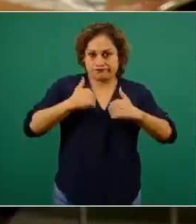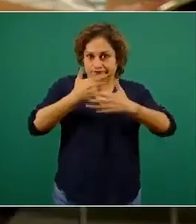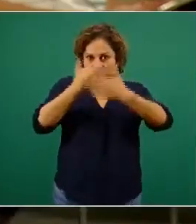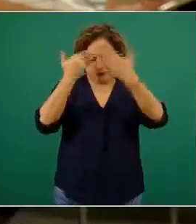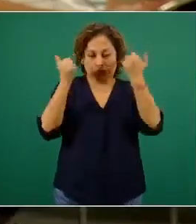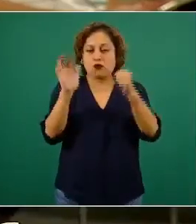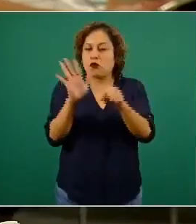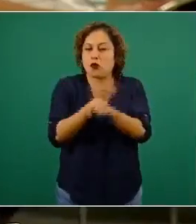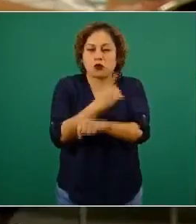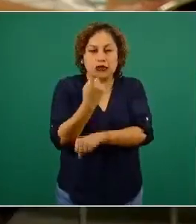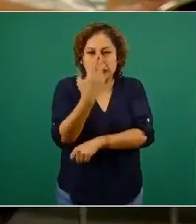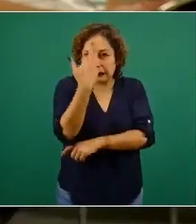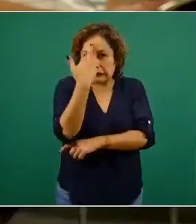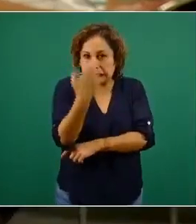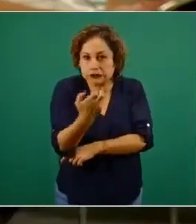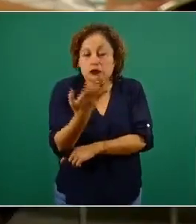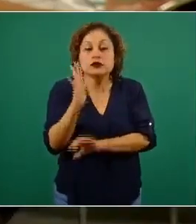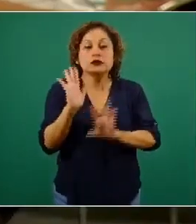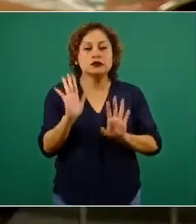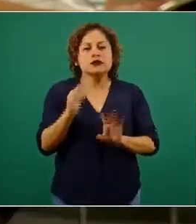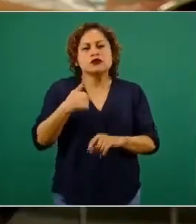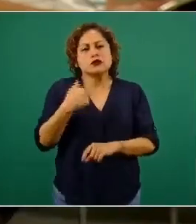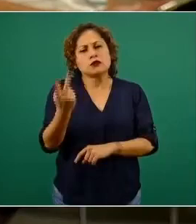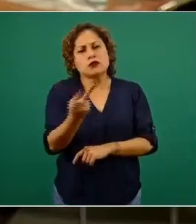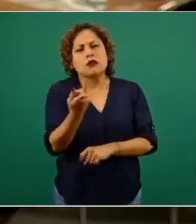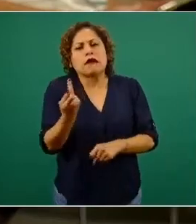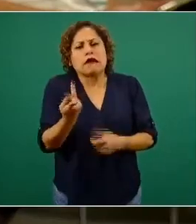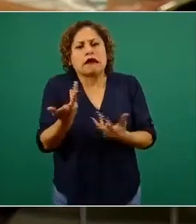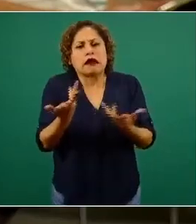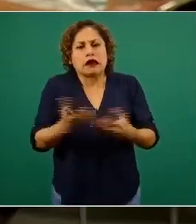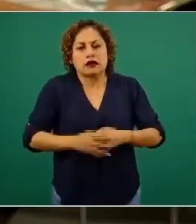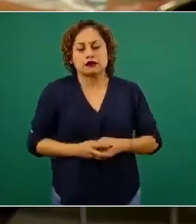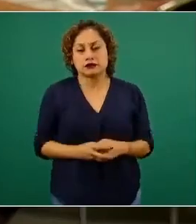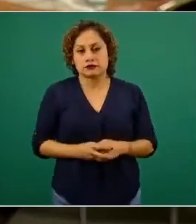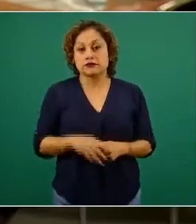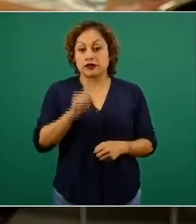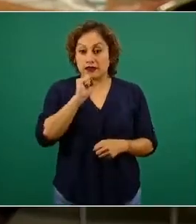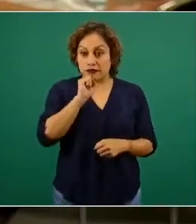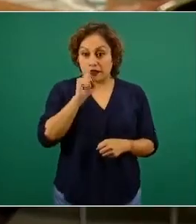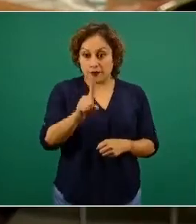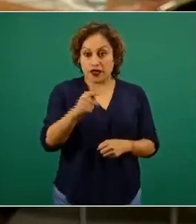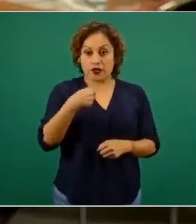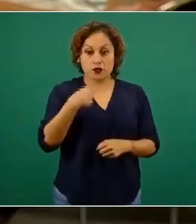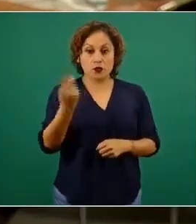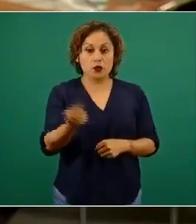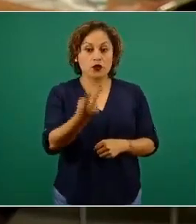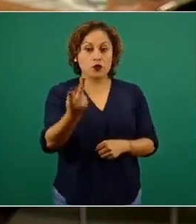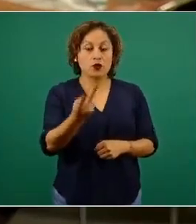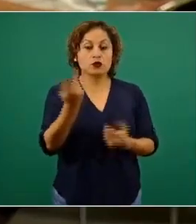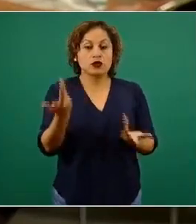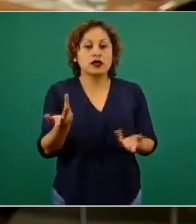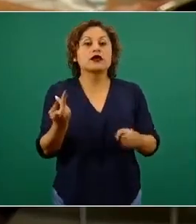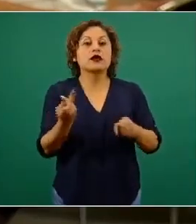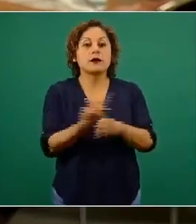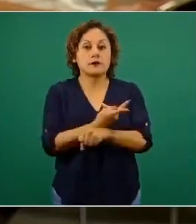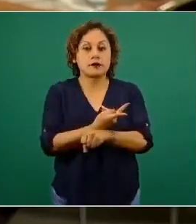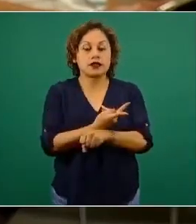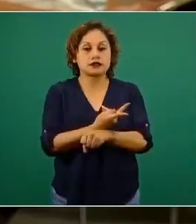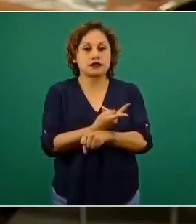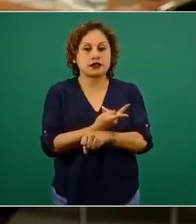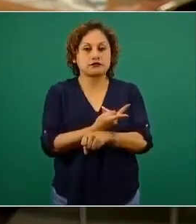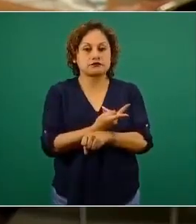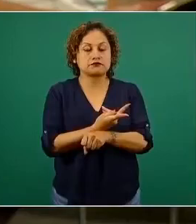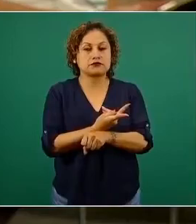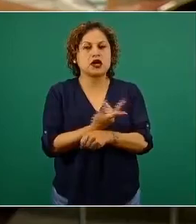eso? Y también preguntarle si realmente ya está fuera de peligro la